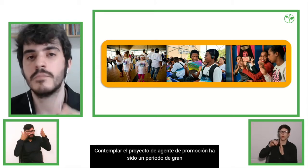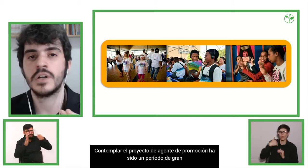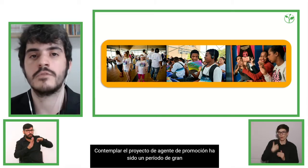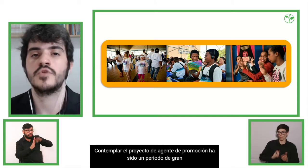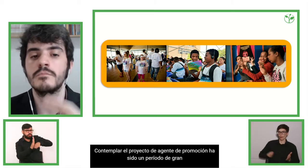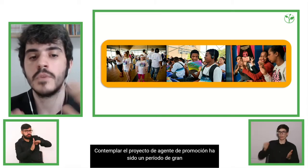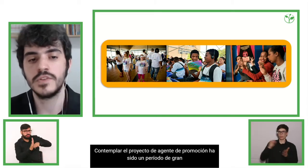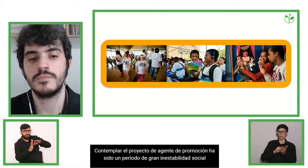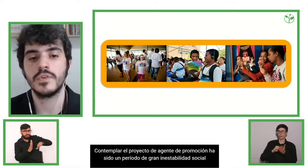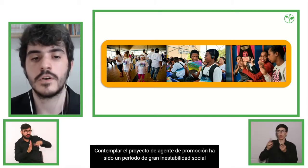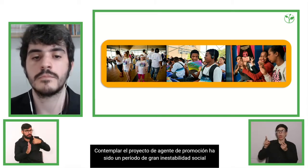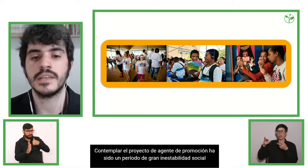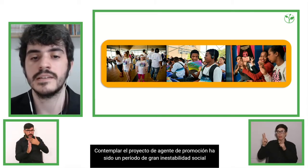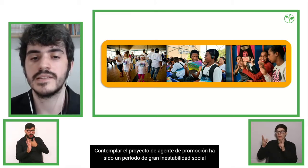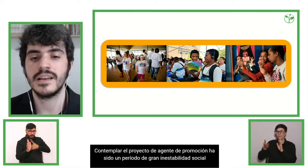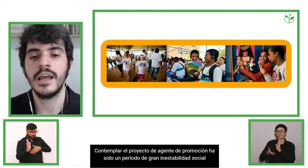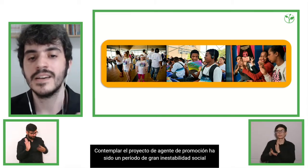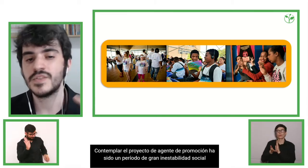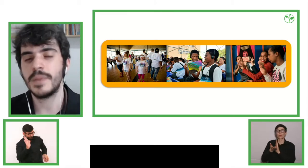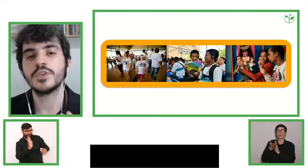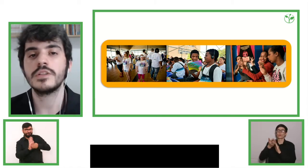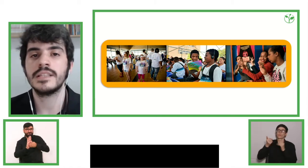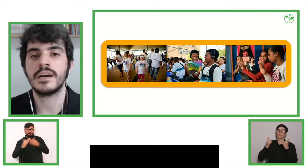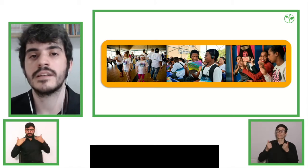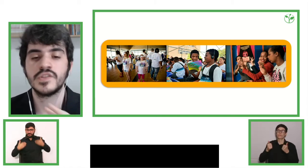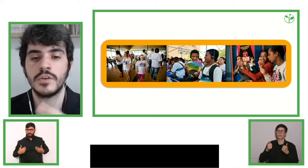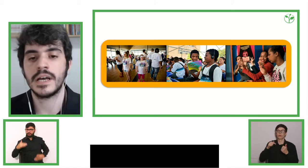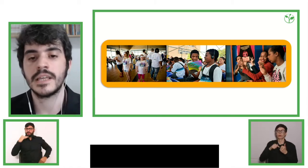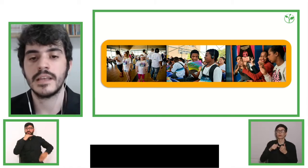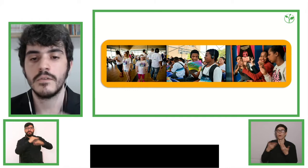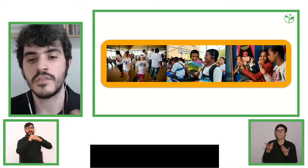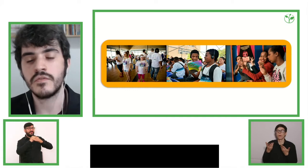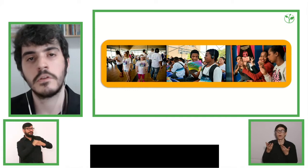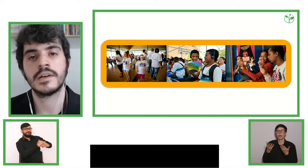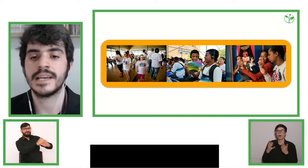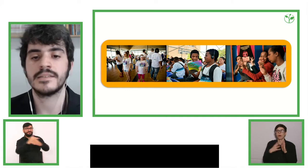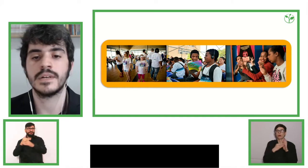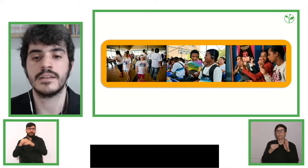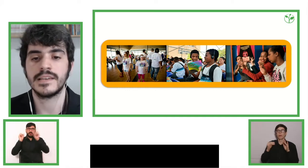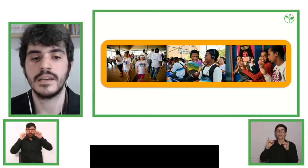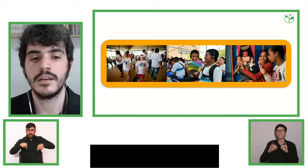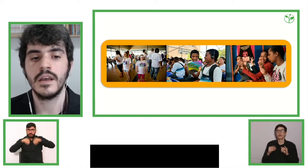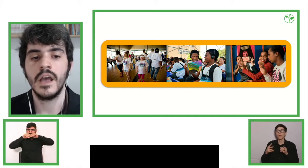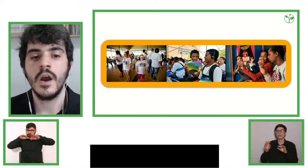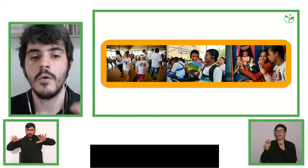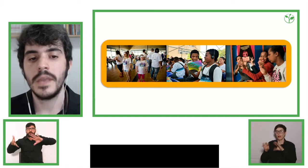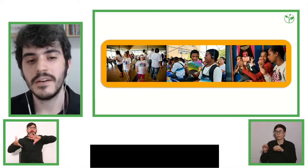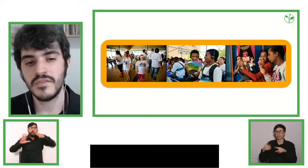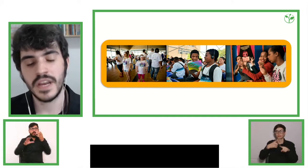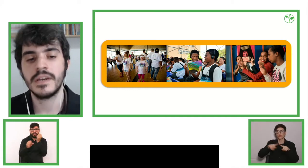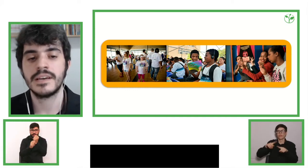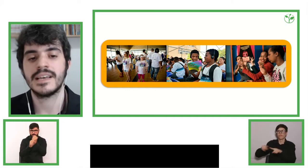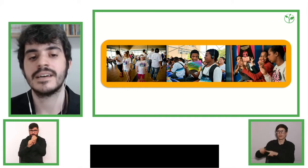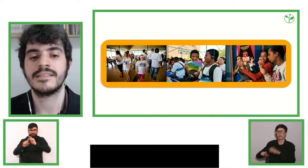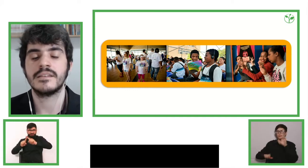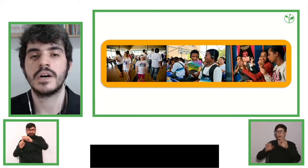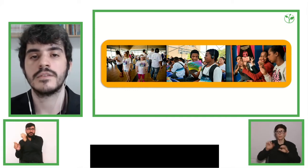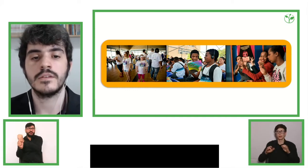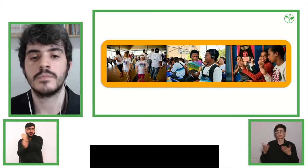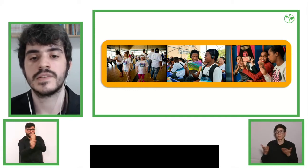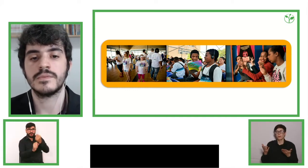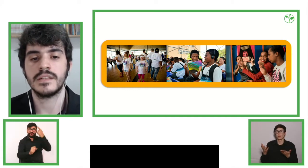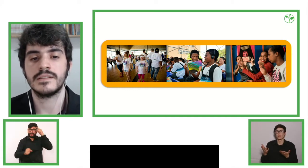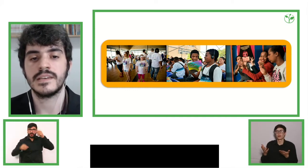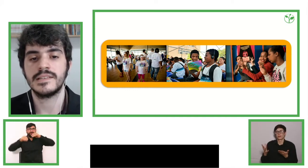tenido que realizar este modelo de capacitación a diferentes empresas para poder tener. Estamos